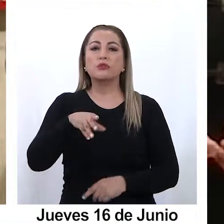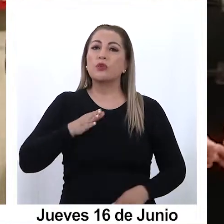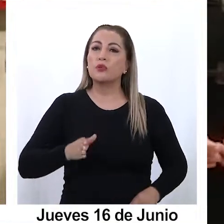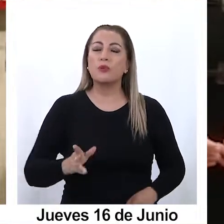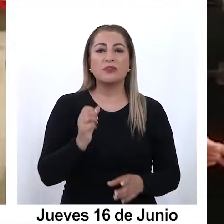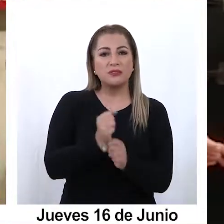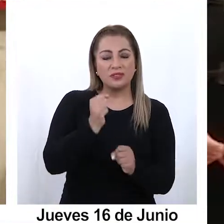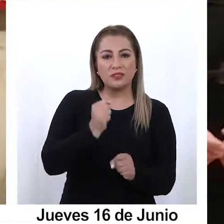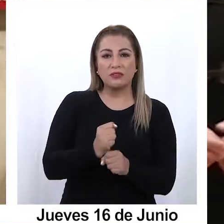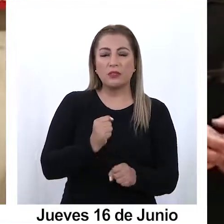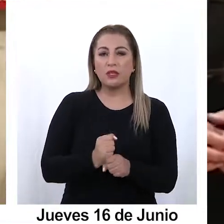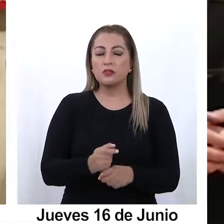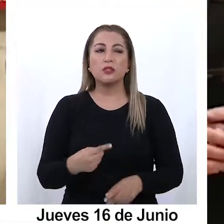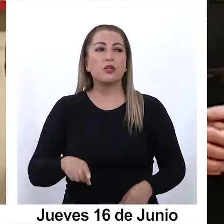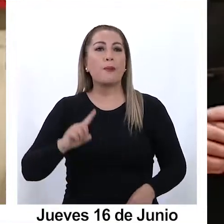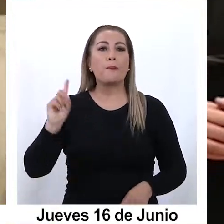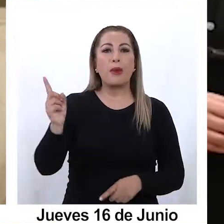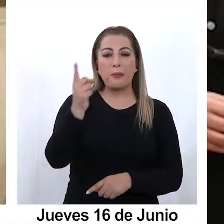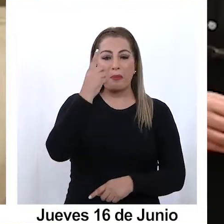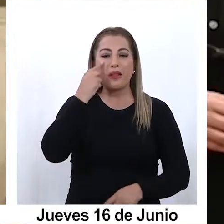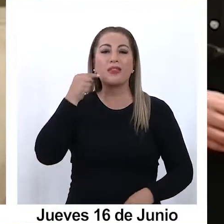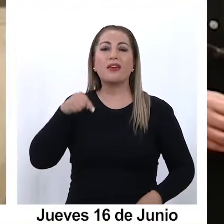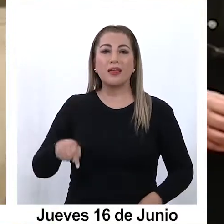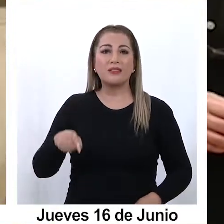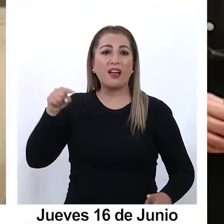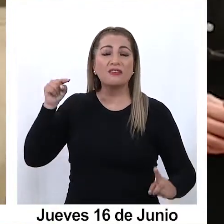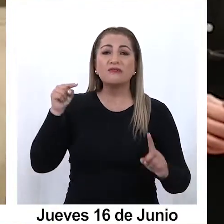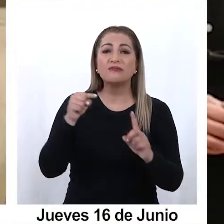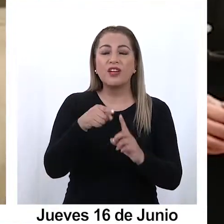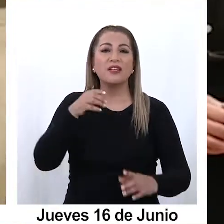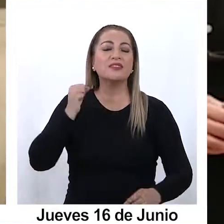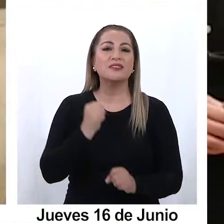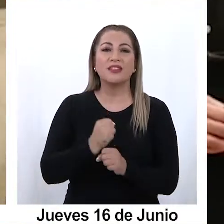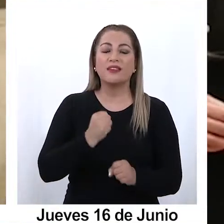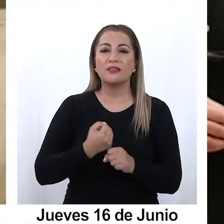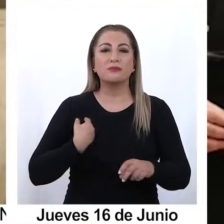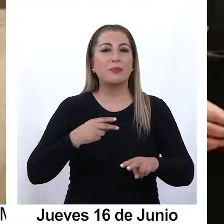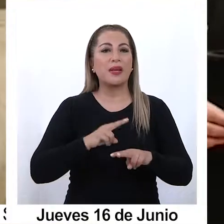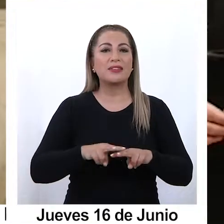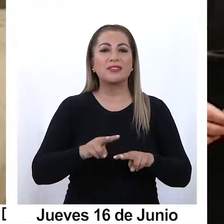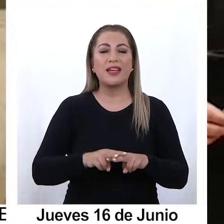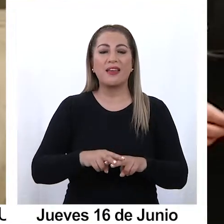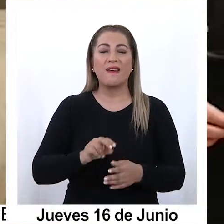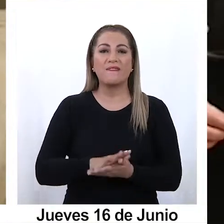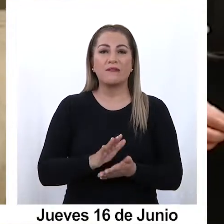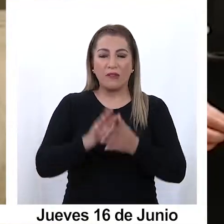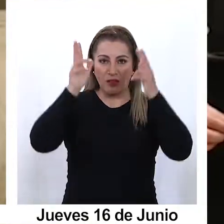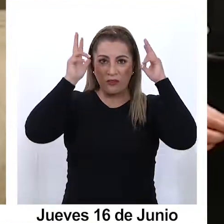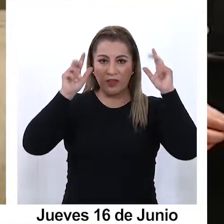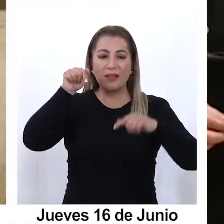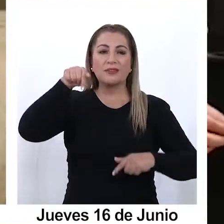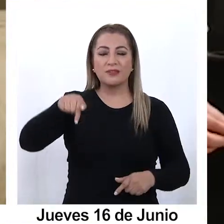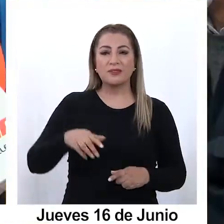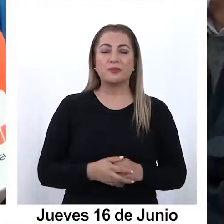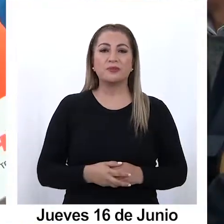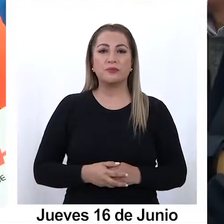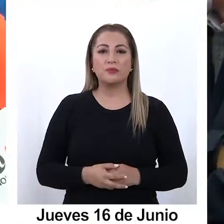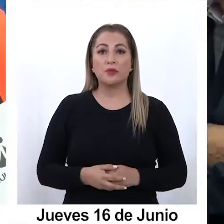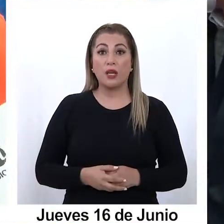seguir trabajando, porque lo dijimos del primer día, nuestro objetivo es trabajar para la realización de la festividad, y así estamos